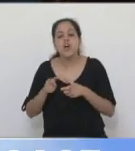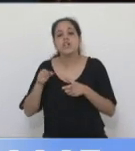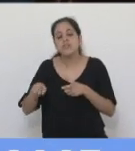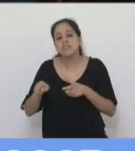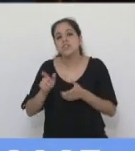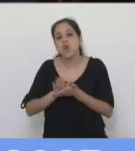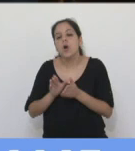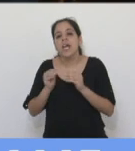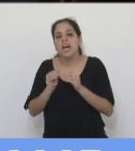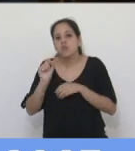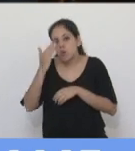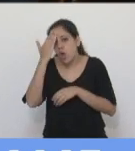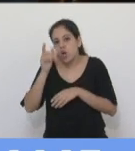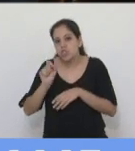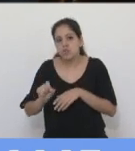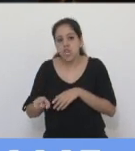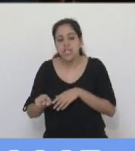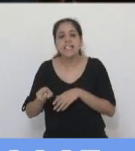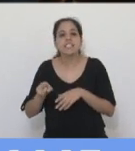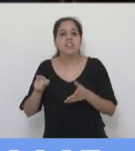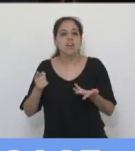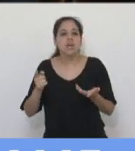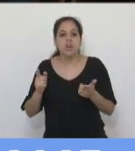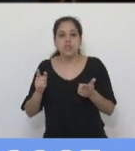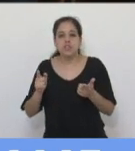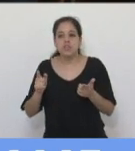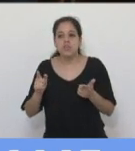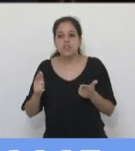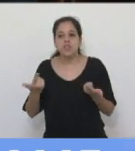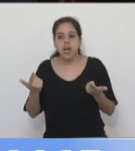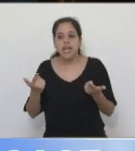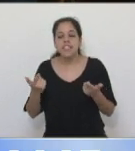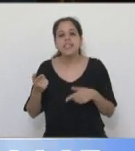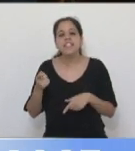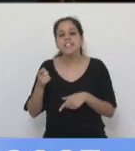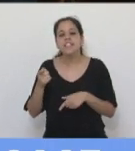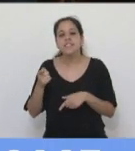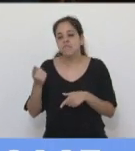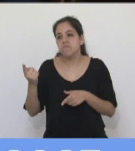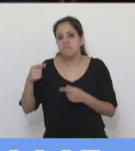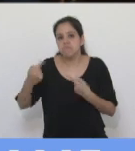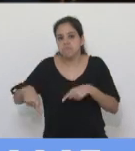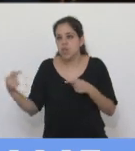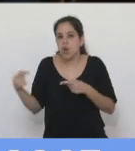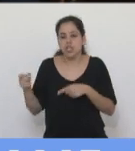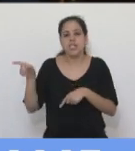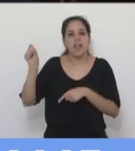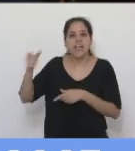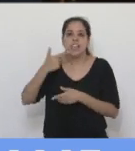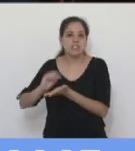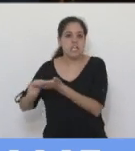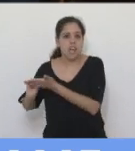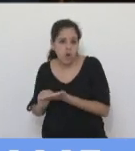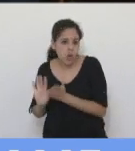Constitucionales no recibió impugnaciones a los títulos de las señoras senadoras y los señores senadores, como